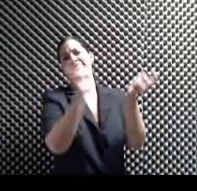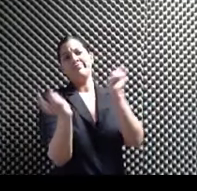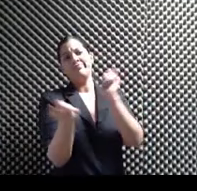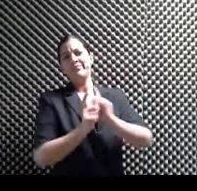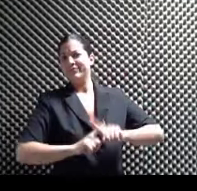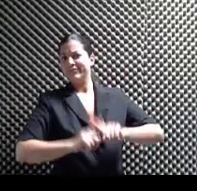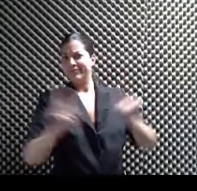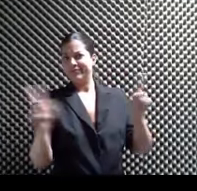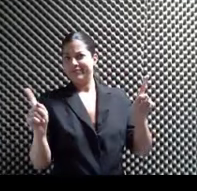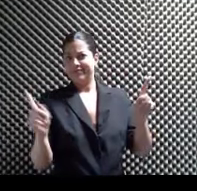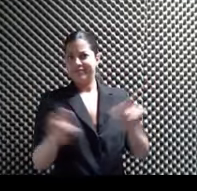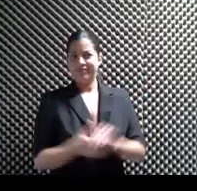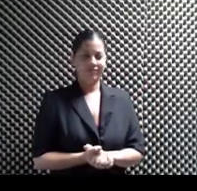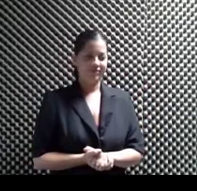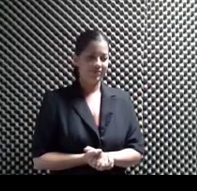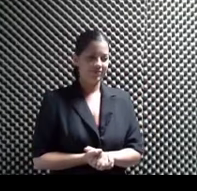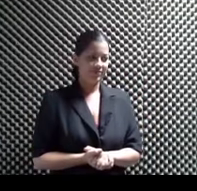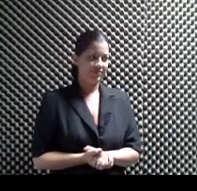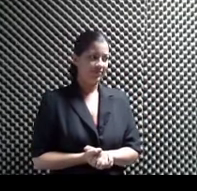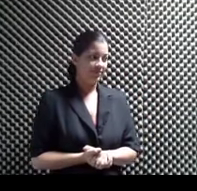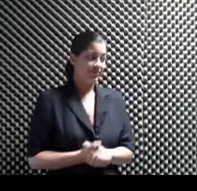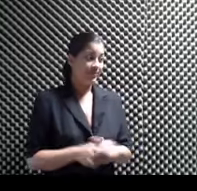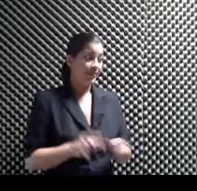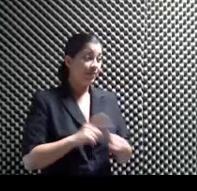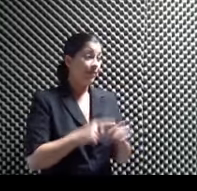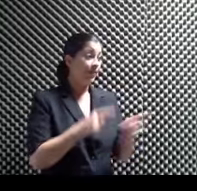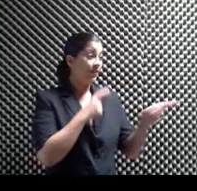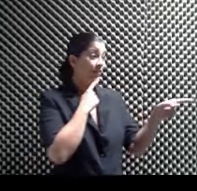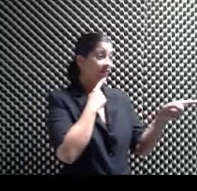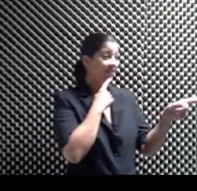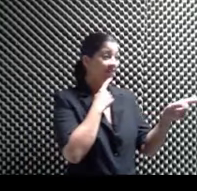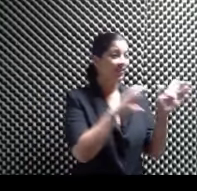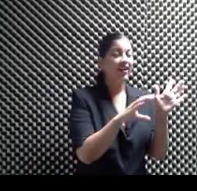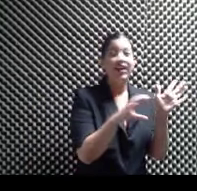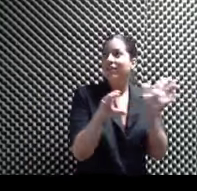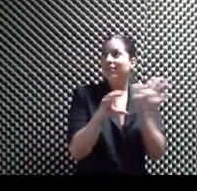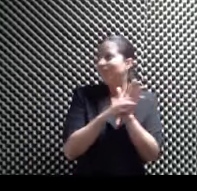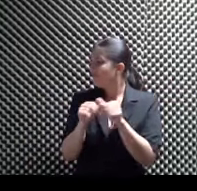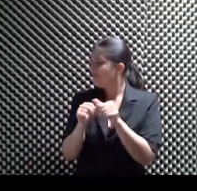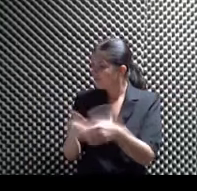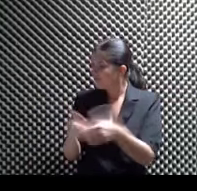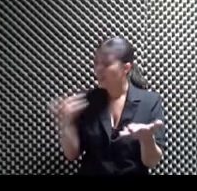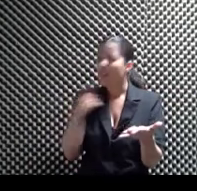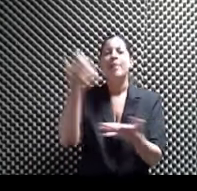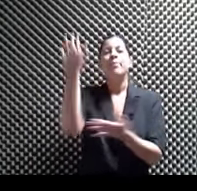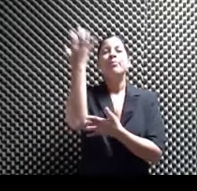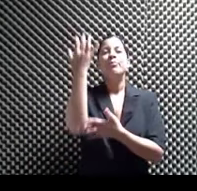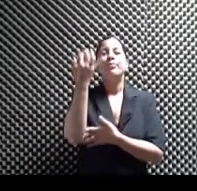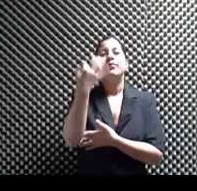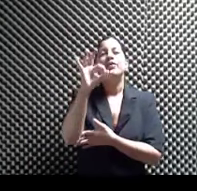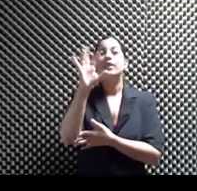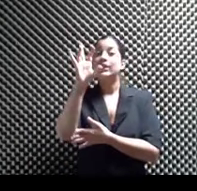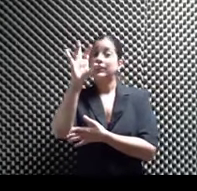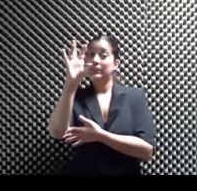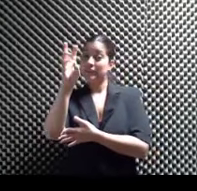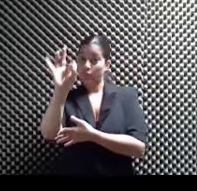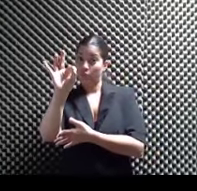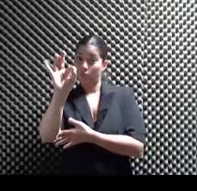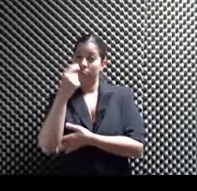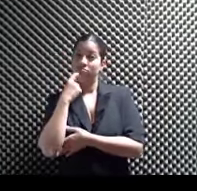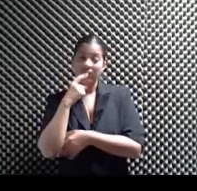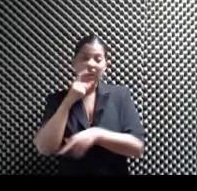En el caso De estas figuras En el año 1969 Pues fue Algunos De los que Se